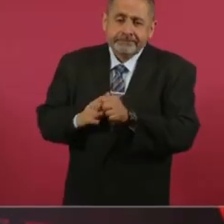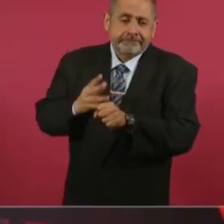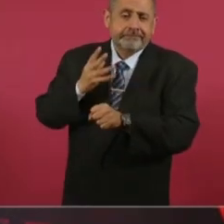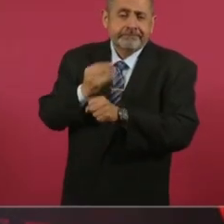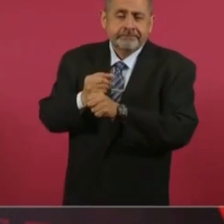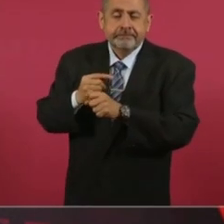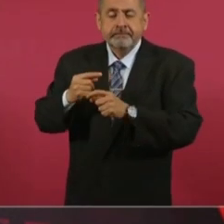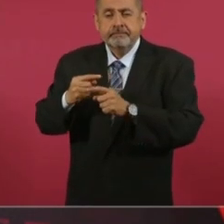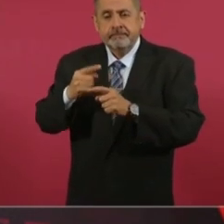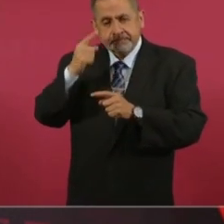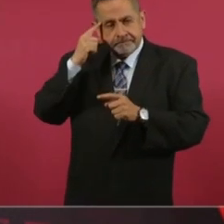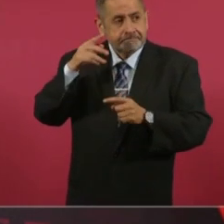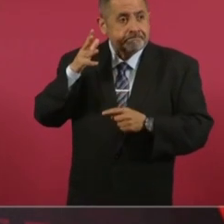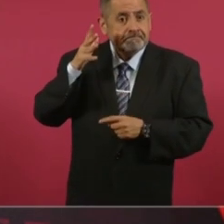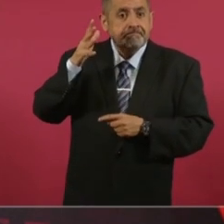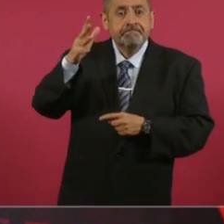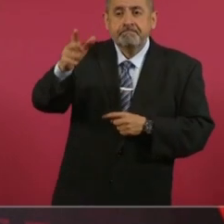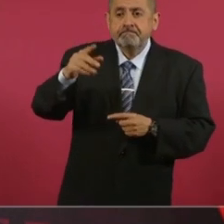los daños